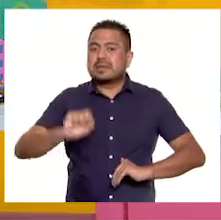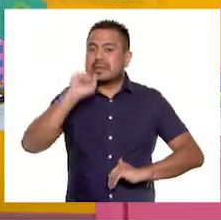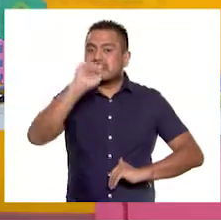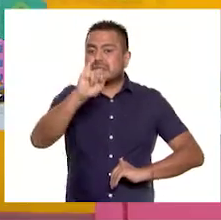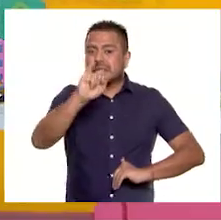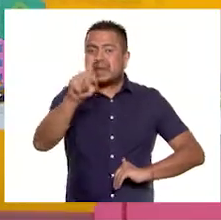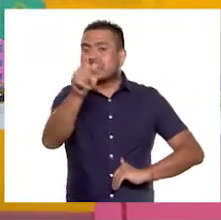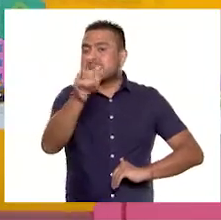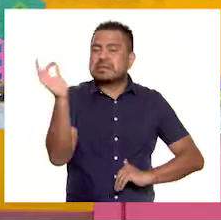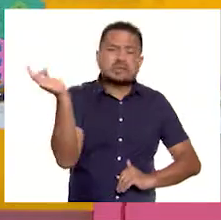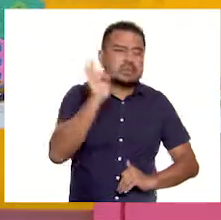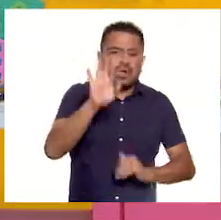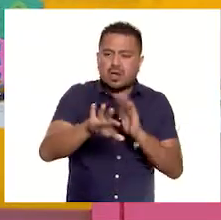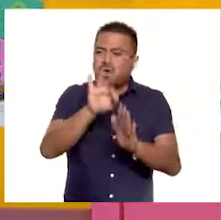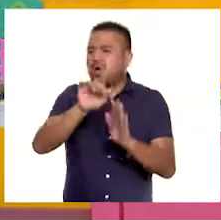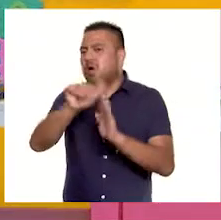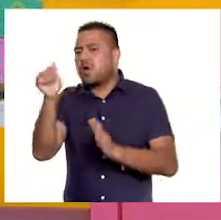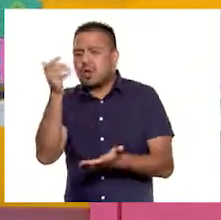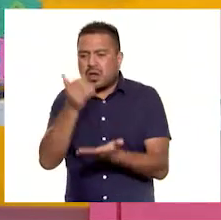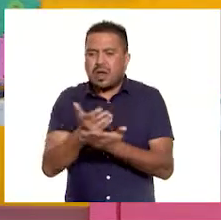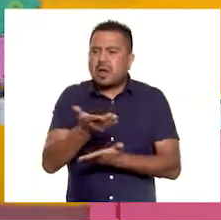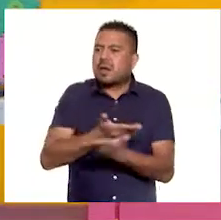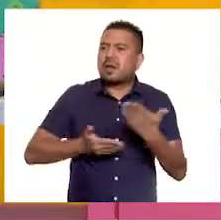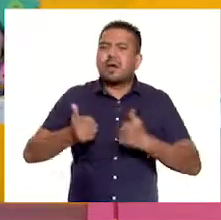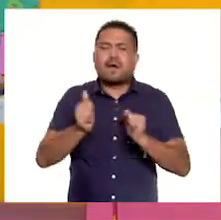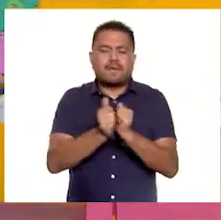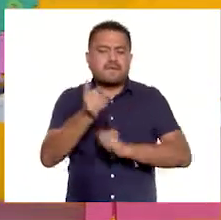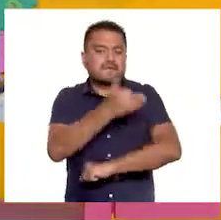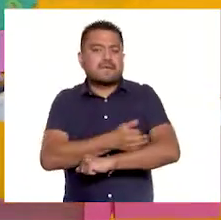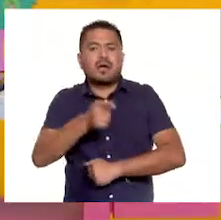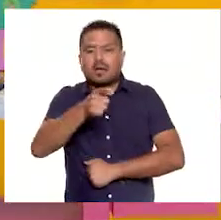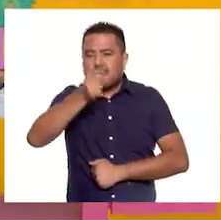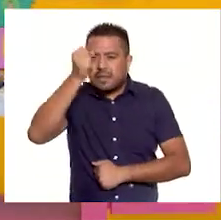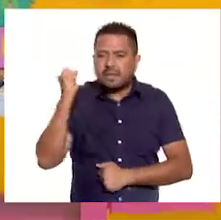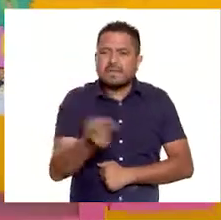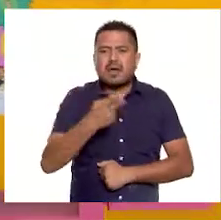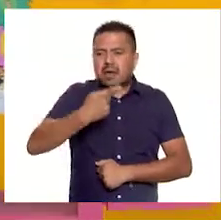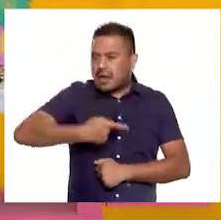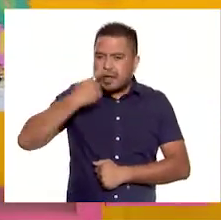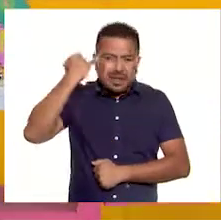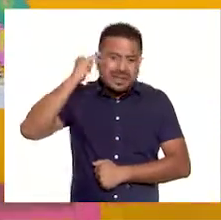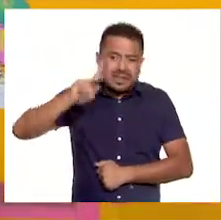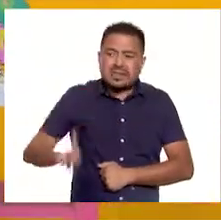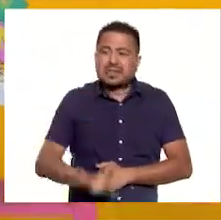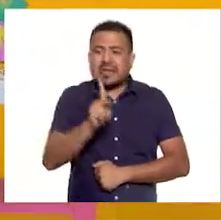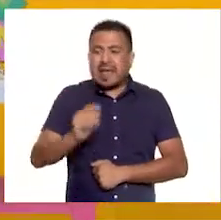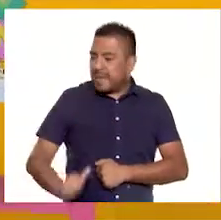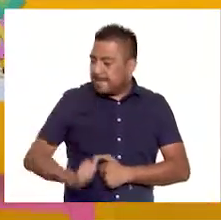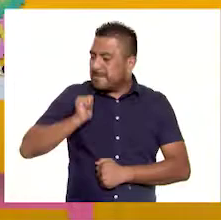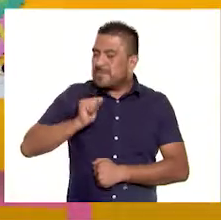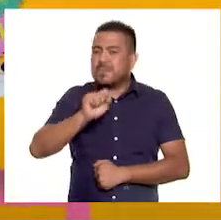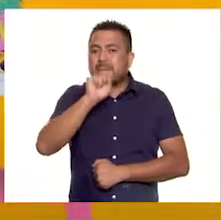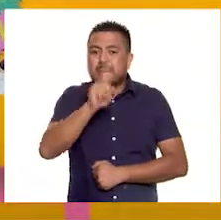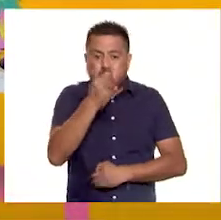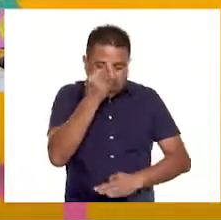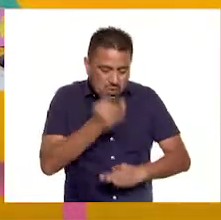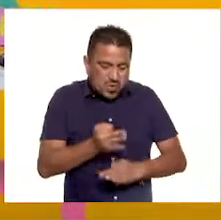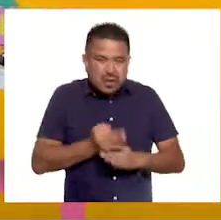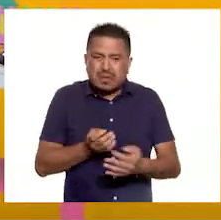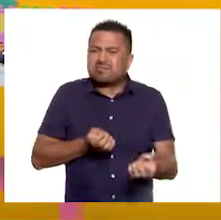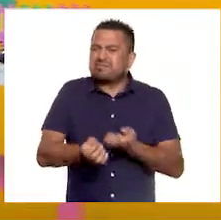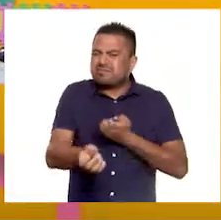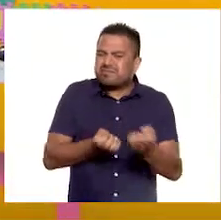ti, si te es posible, consulta otros libros y comenta el tema de hoy con tu familia. Si tienes la fortuna de hablar una lengua indígena, aprovecha también este momento